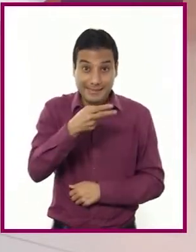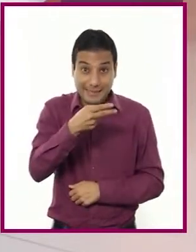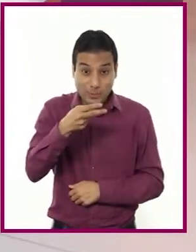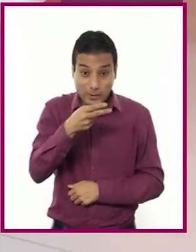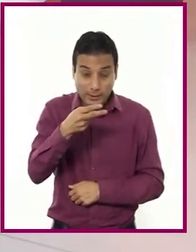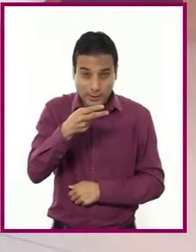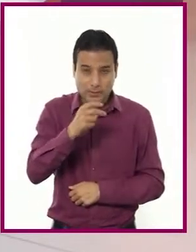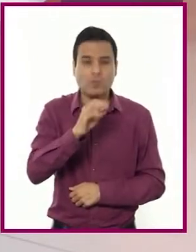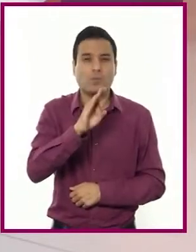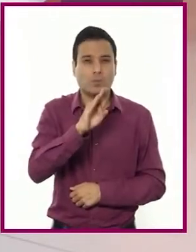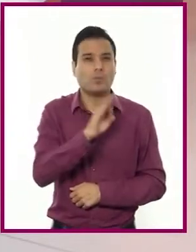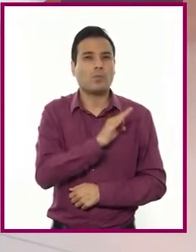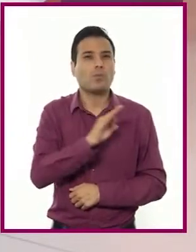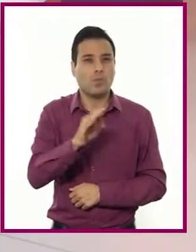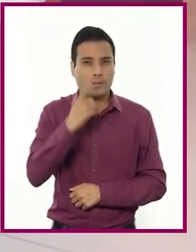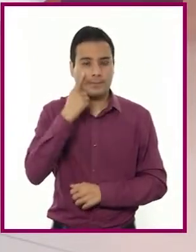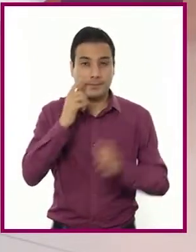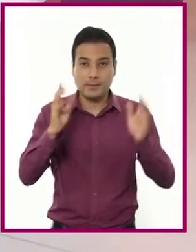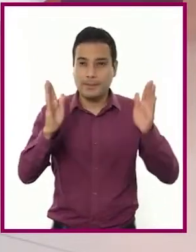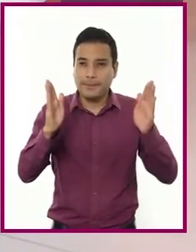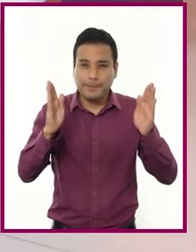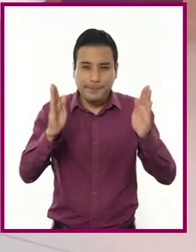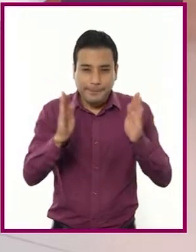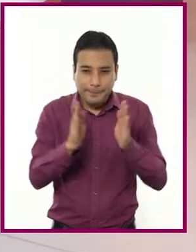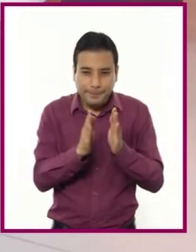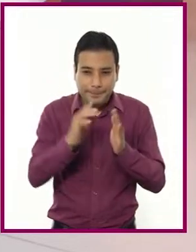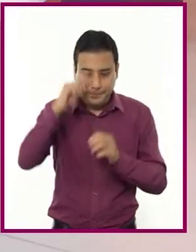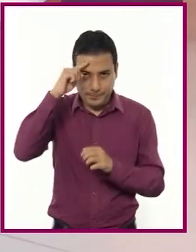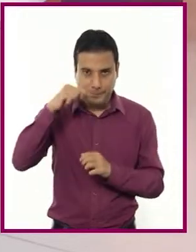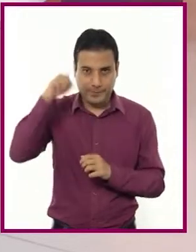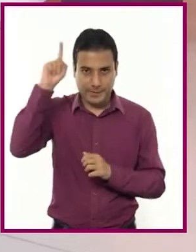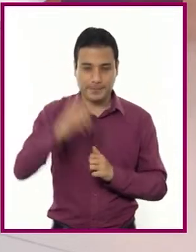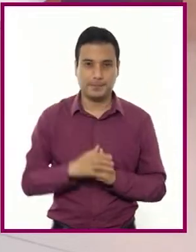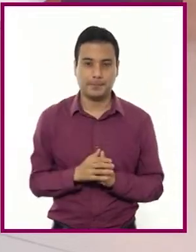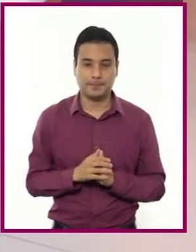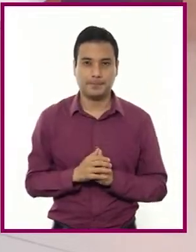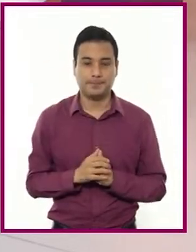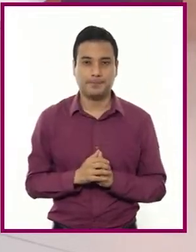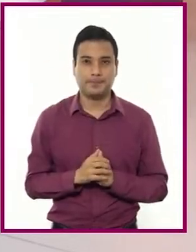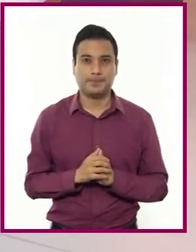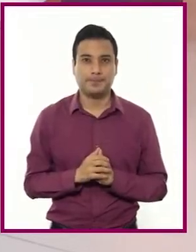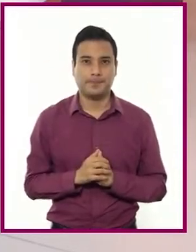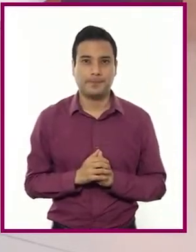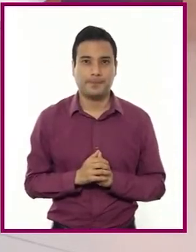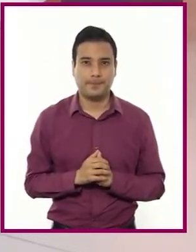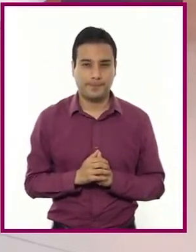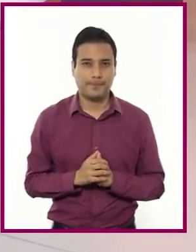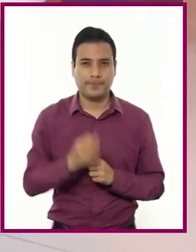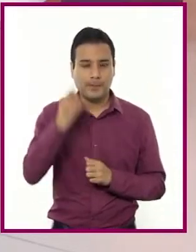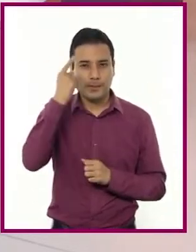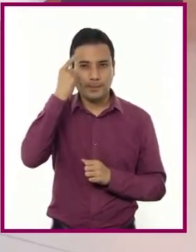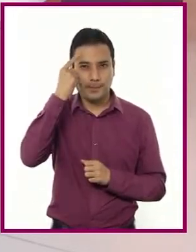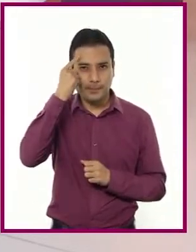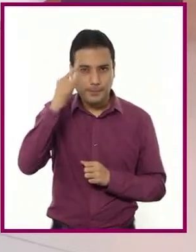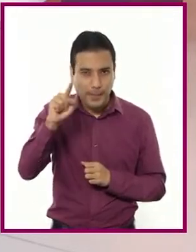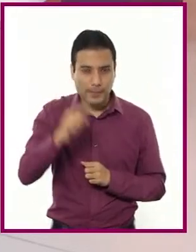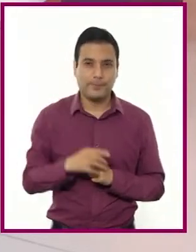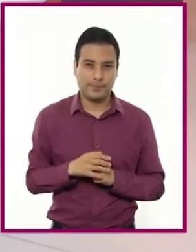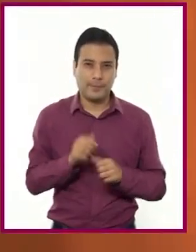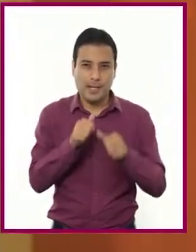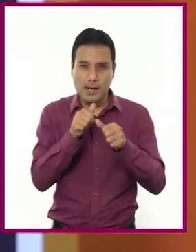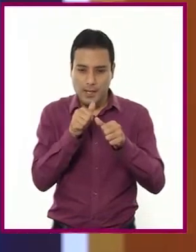simplificar una ecuación planteada inicialmente por un equivalente para despejar la